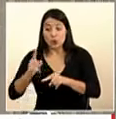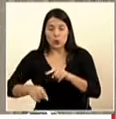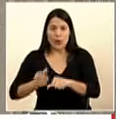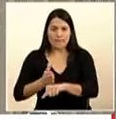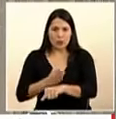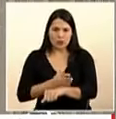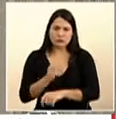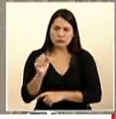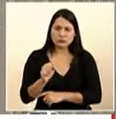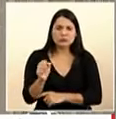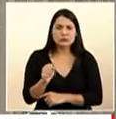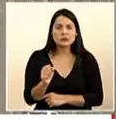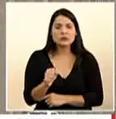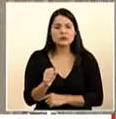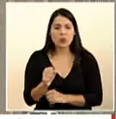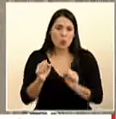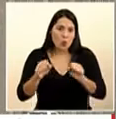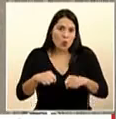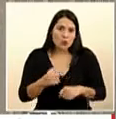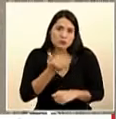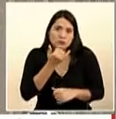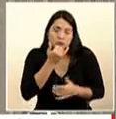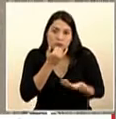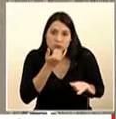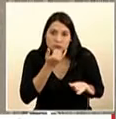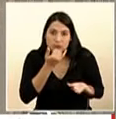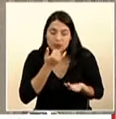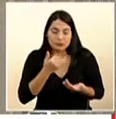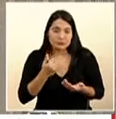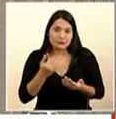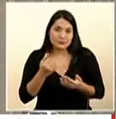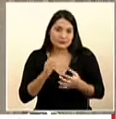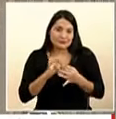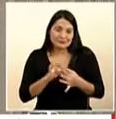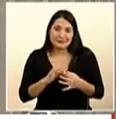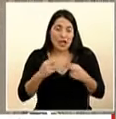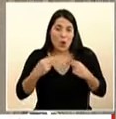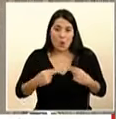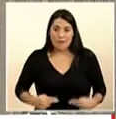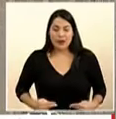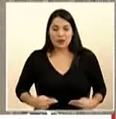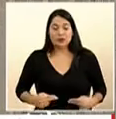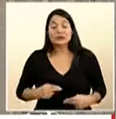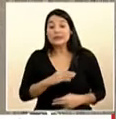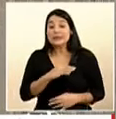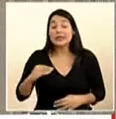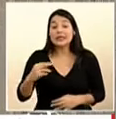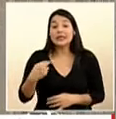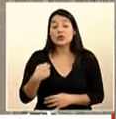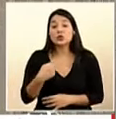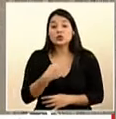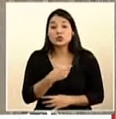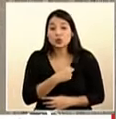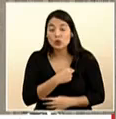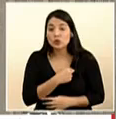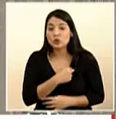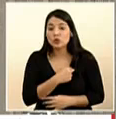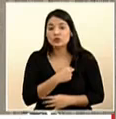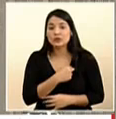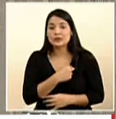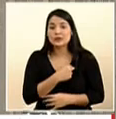como cometer errores es algo muy humano y estamos siempre en la con la una postura